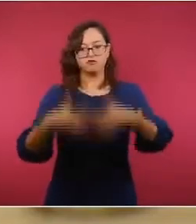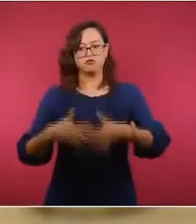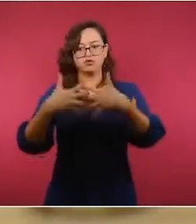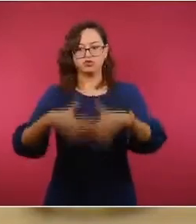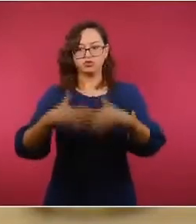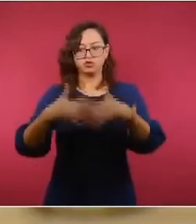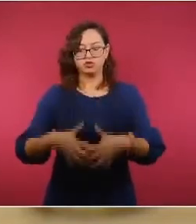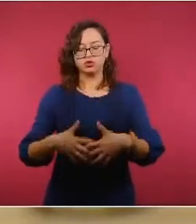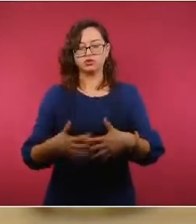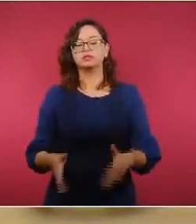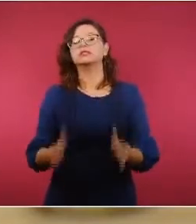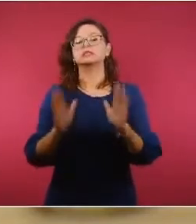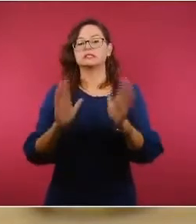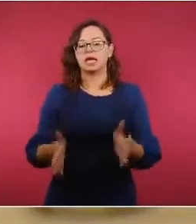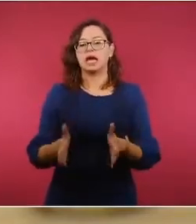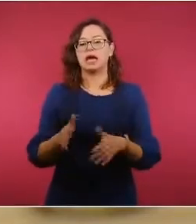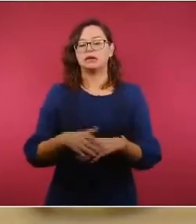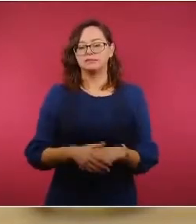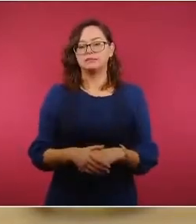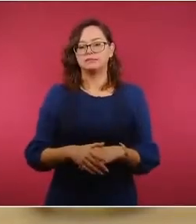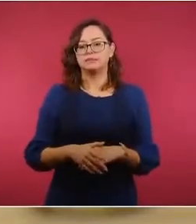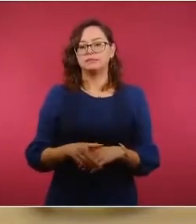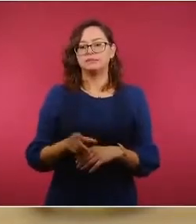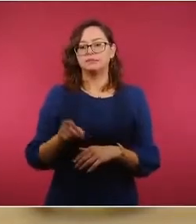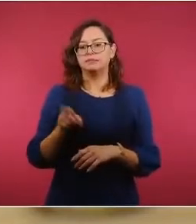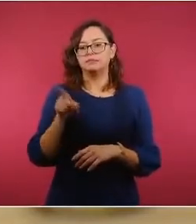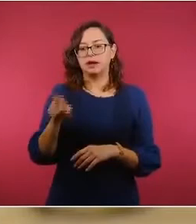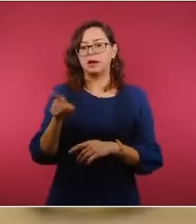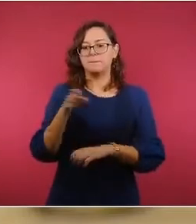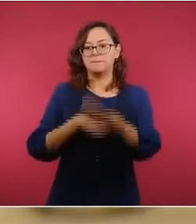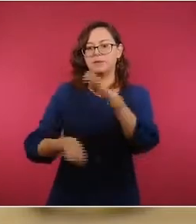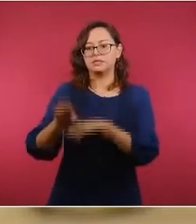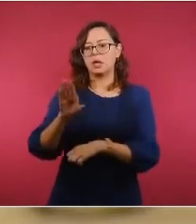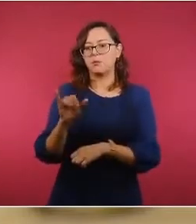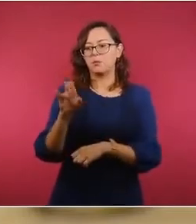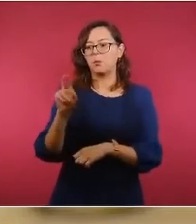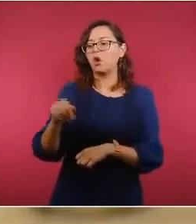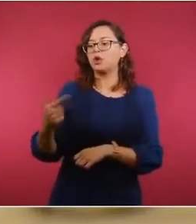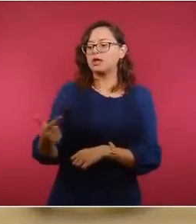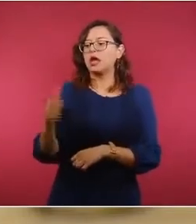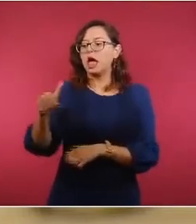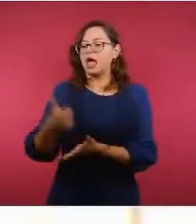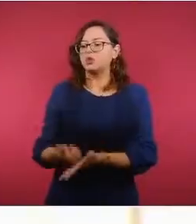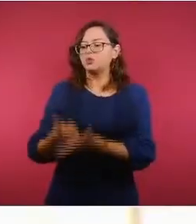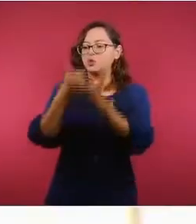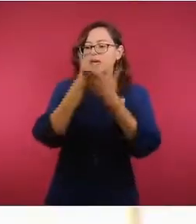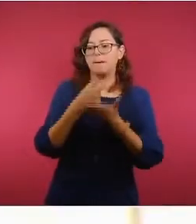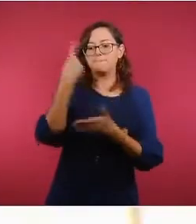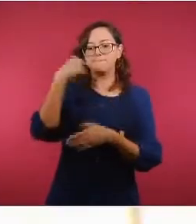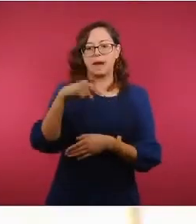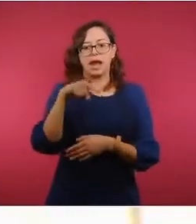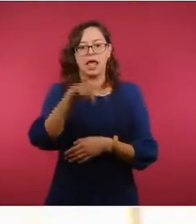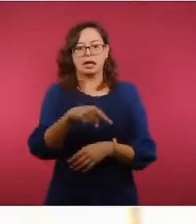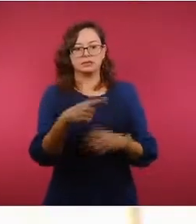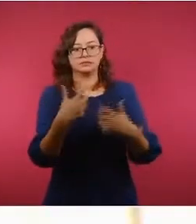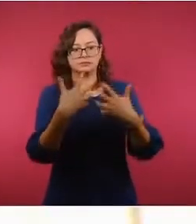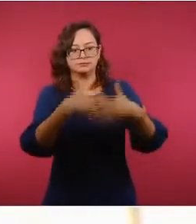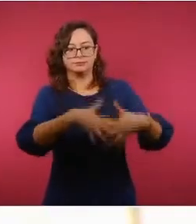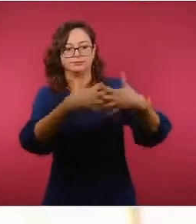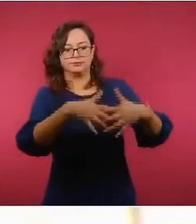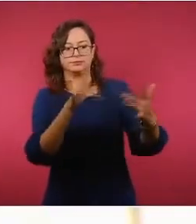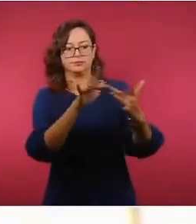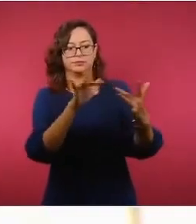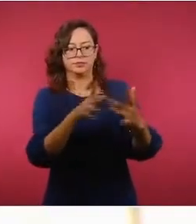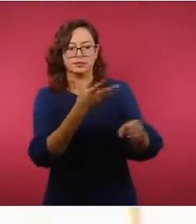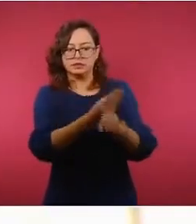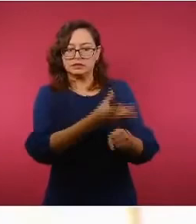través de Boeing para que nos dé el soporte tecnológico que requiere